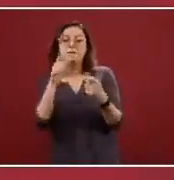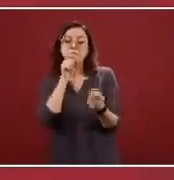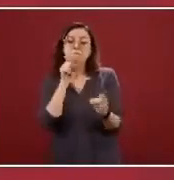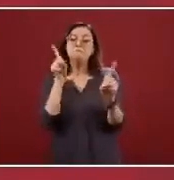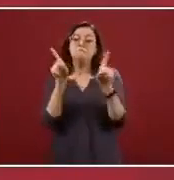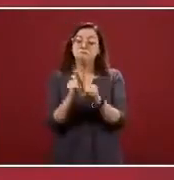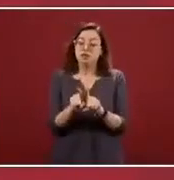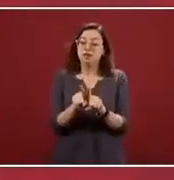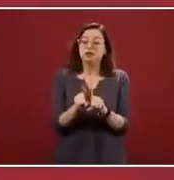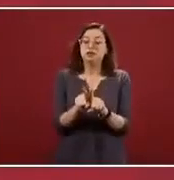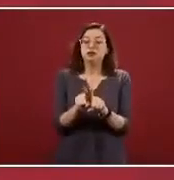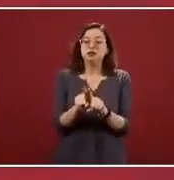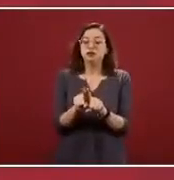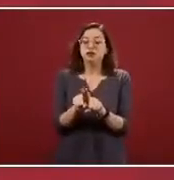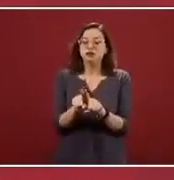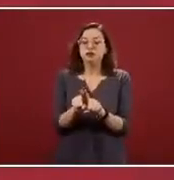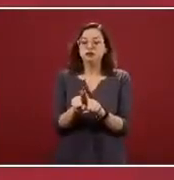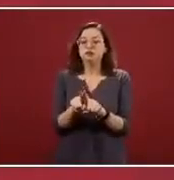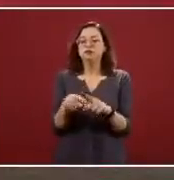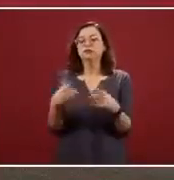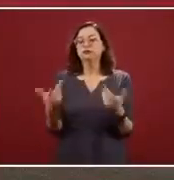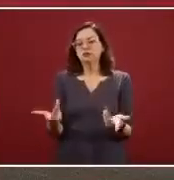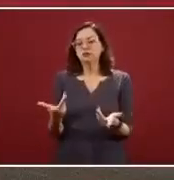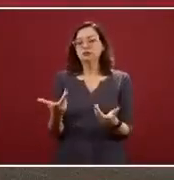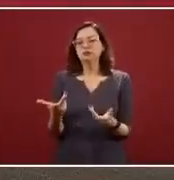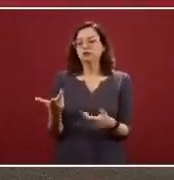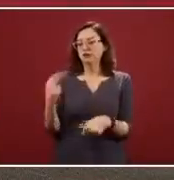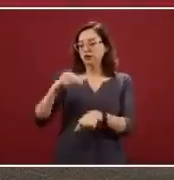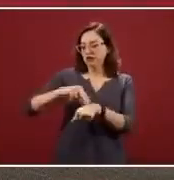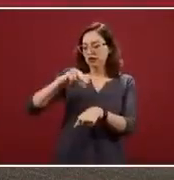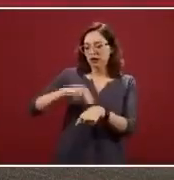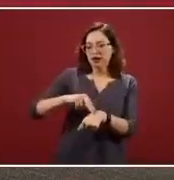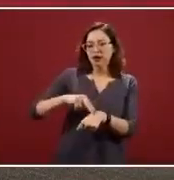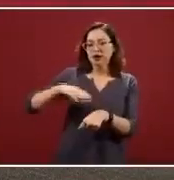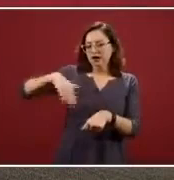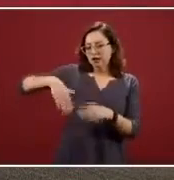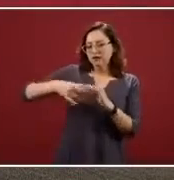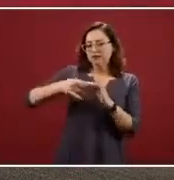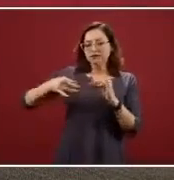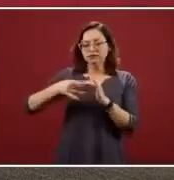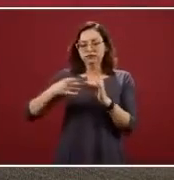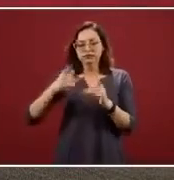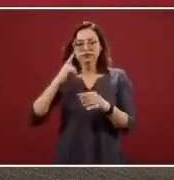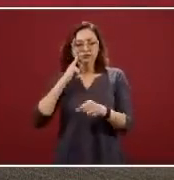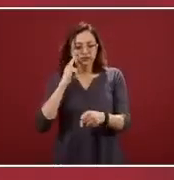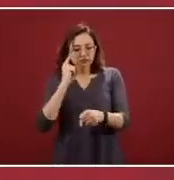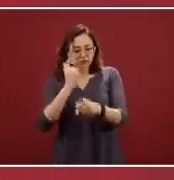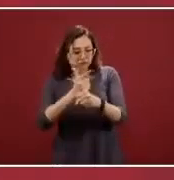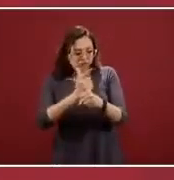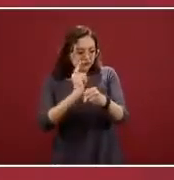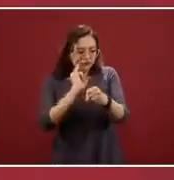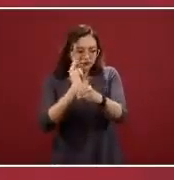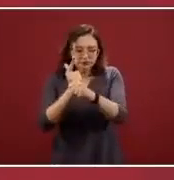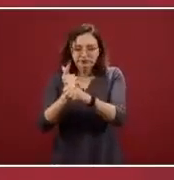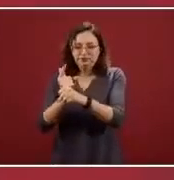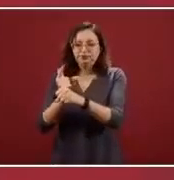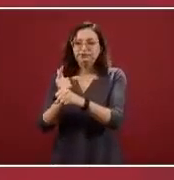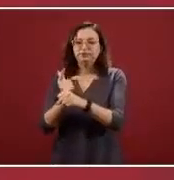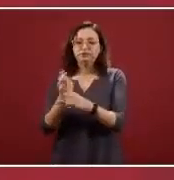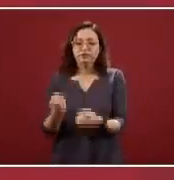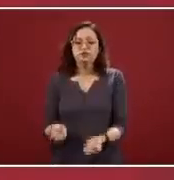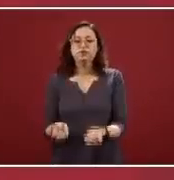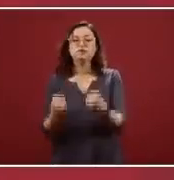ahorita el doctor Ruy López Ridaura presentaba precisamente el componente diagnóstico, este se integró a la